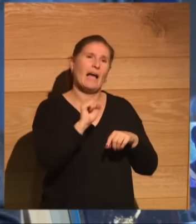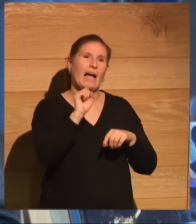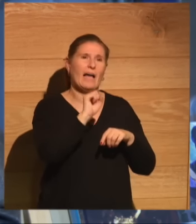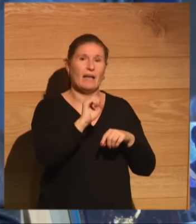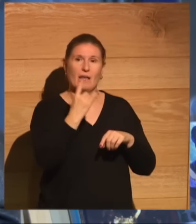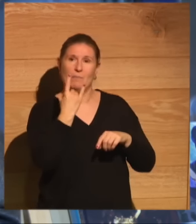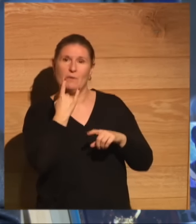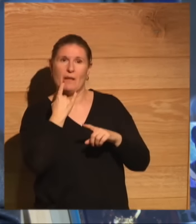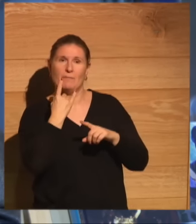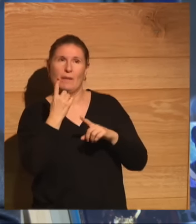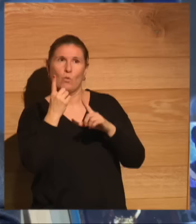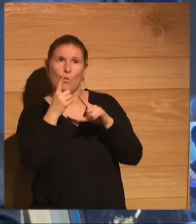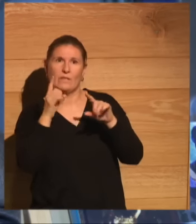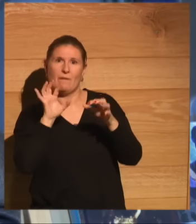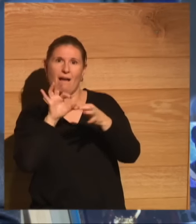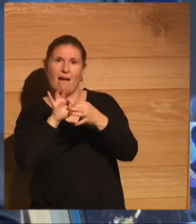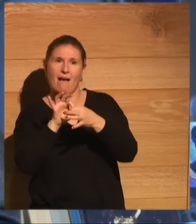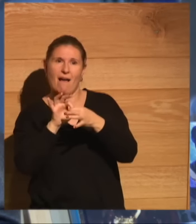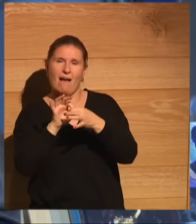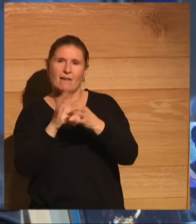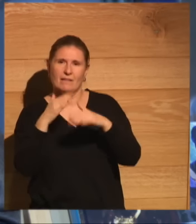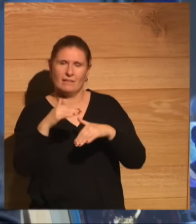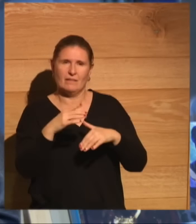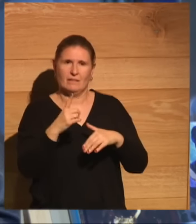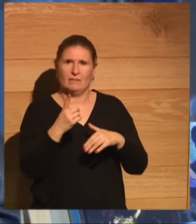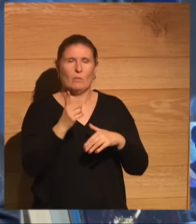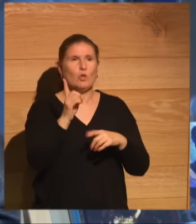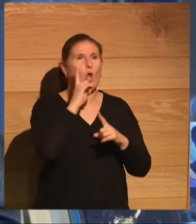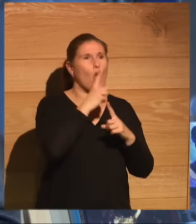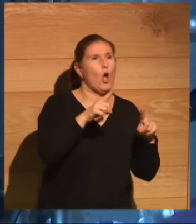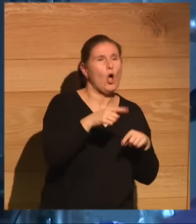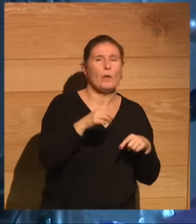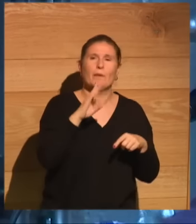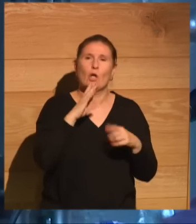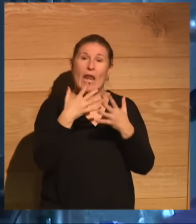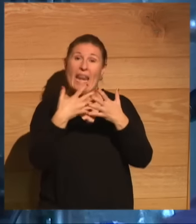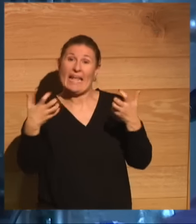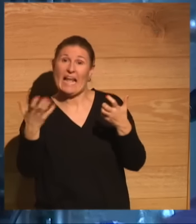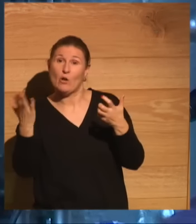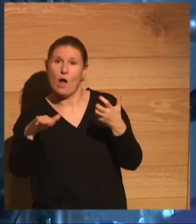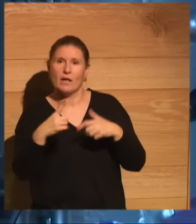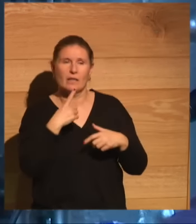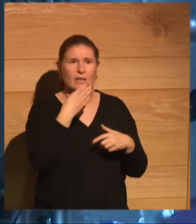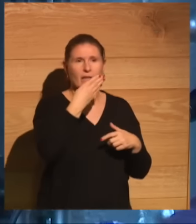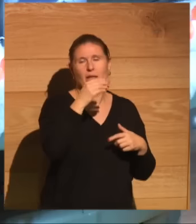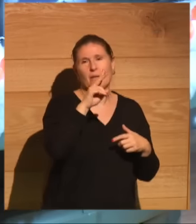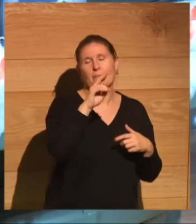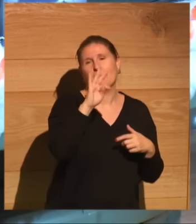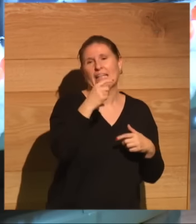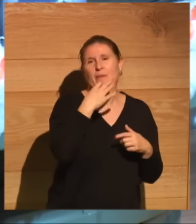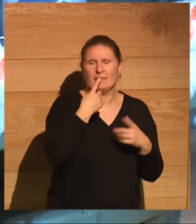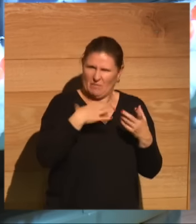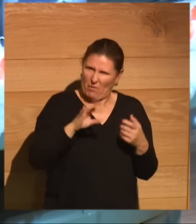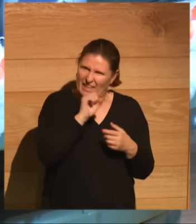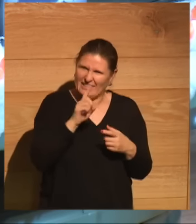Batman no tiene un tema cantable. Que Batman merecería un tema cantable. ¿Cómo que no? Bueno, ¡Batman! Ah, no, ese era el otro. Y